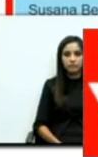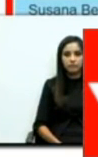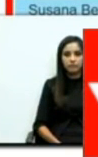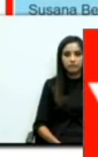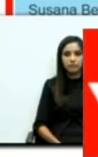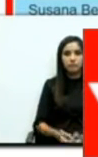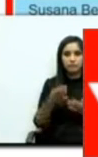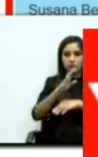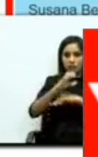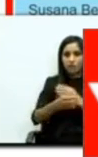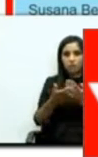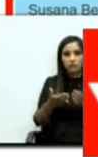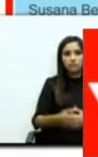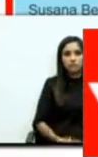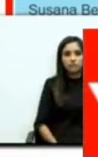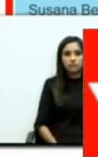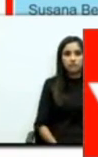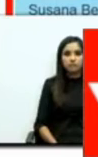la tierra el sistema electrónico